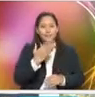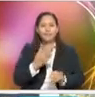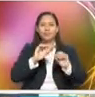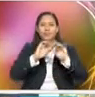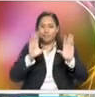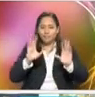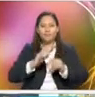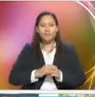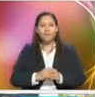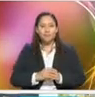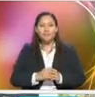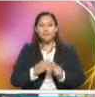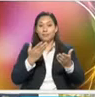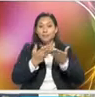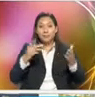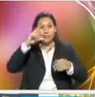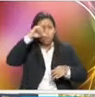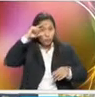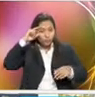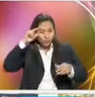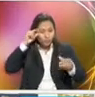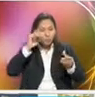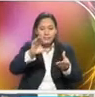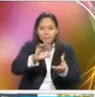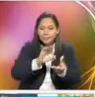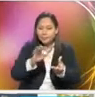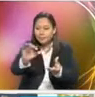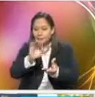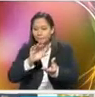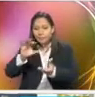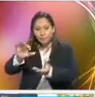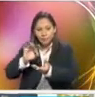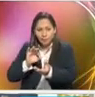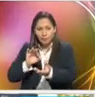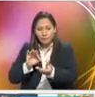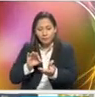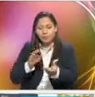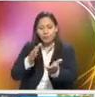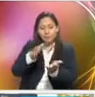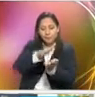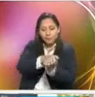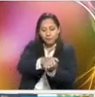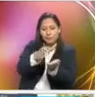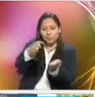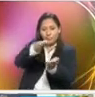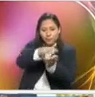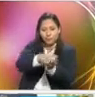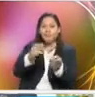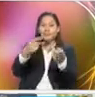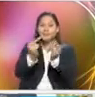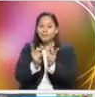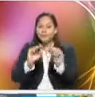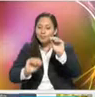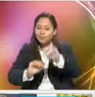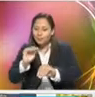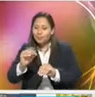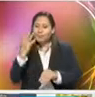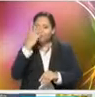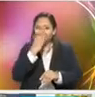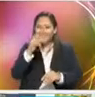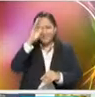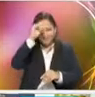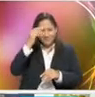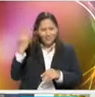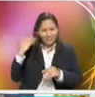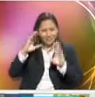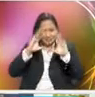súper lavada. Vamos a agarrar las hojas más grandes, las que quieran. Y lo que vamos a hacer para adornar el plato, lo vamos a filetear. Ya hemos platicado